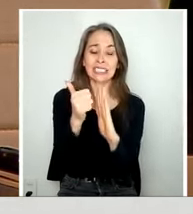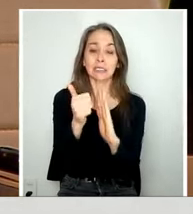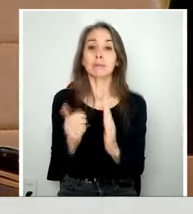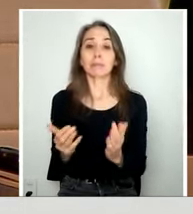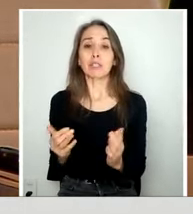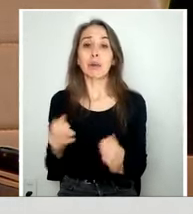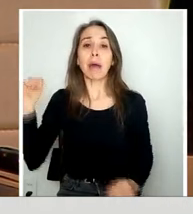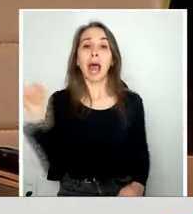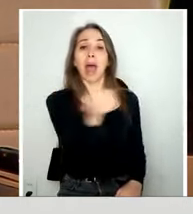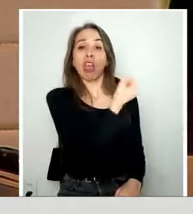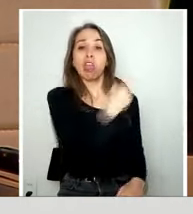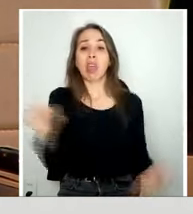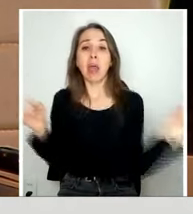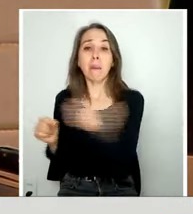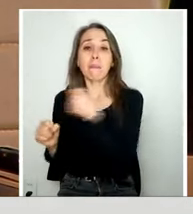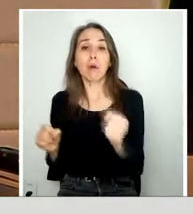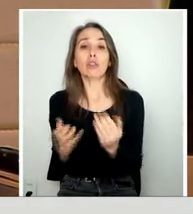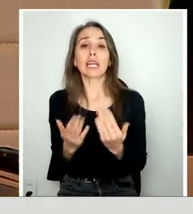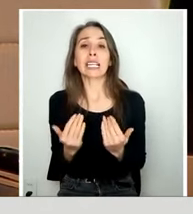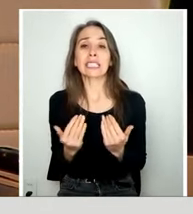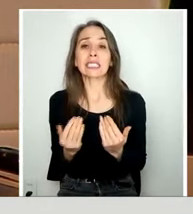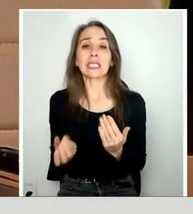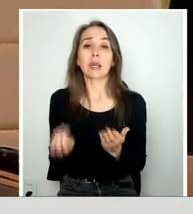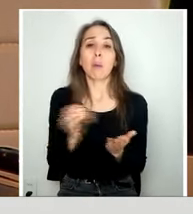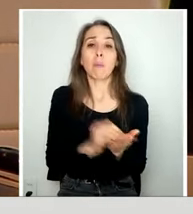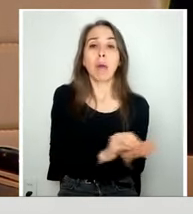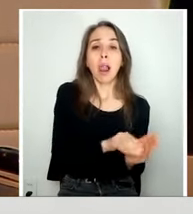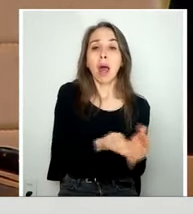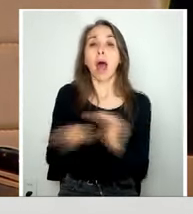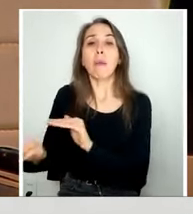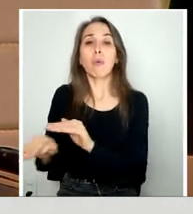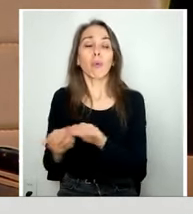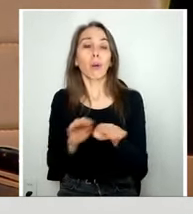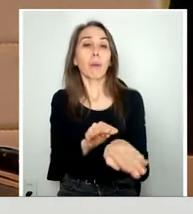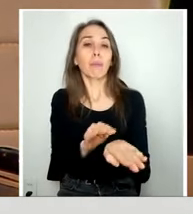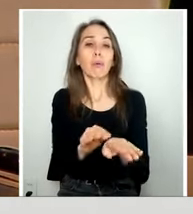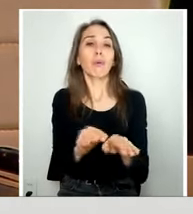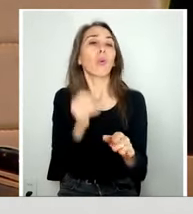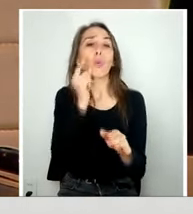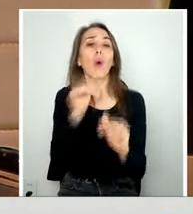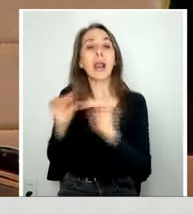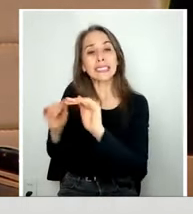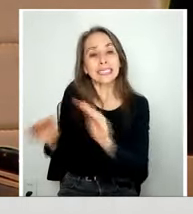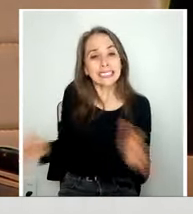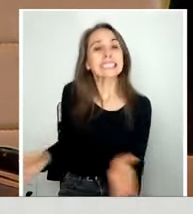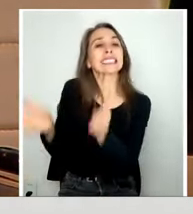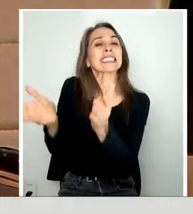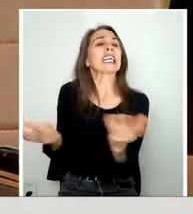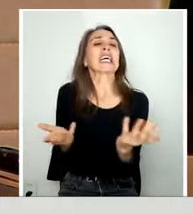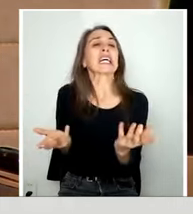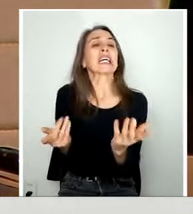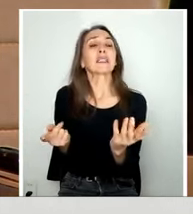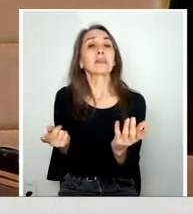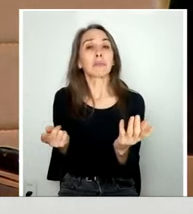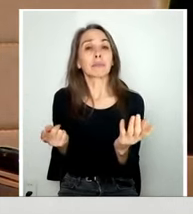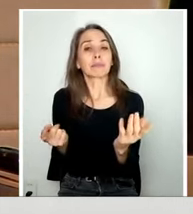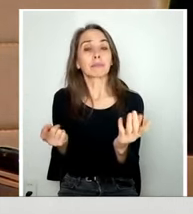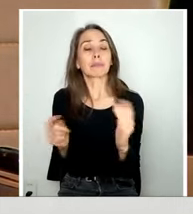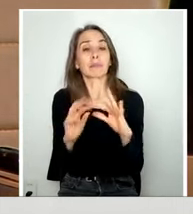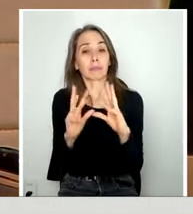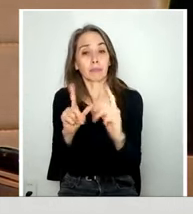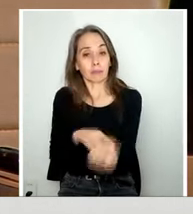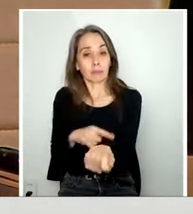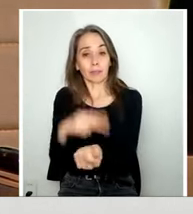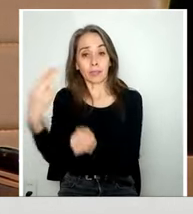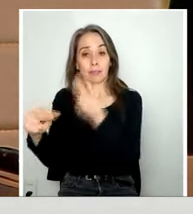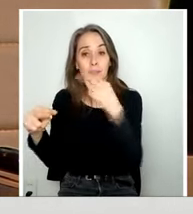requieren de un impulso adicional y este impulso si bien la familia tiene la posibilidad